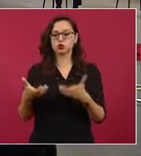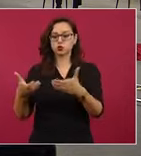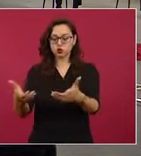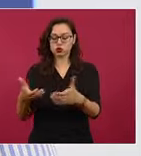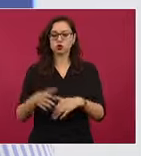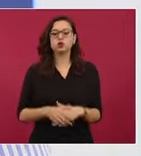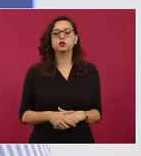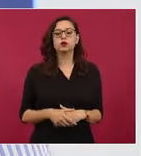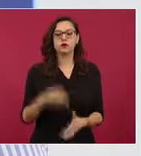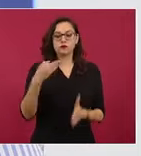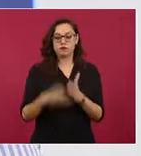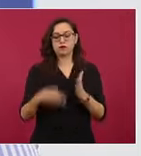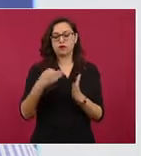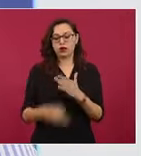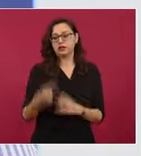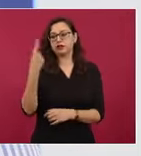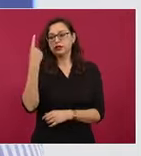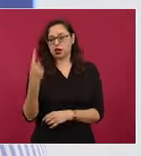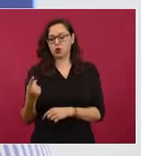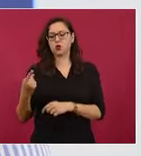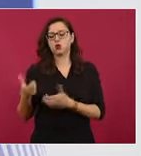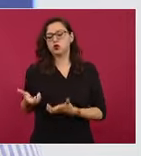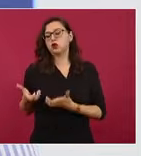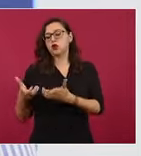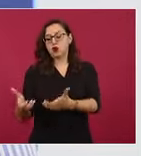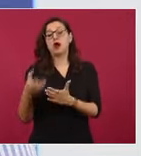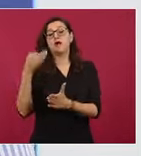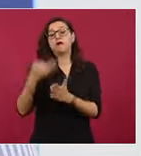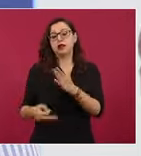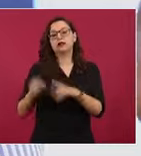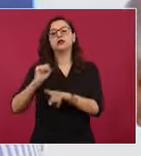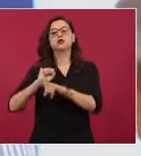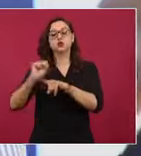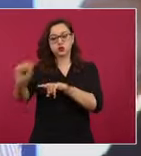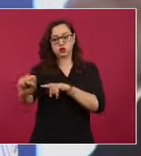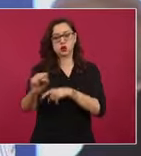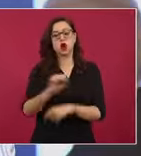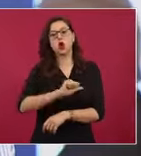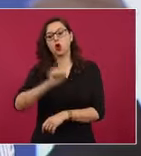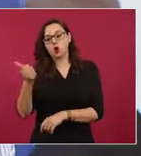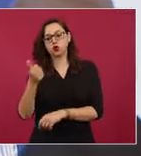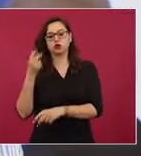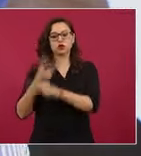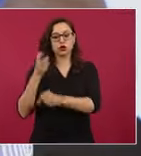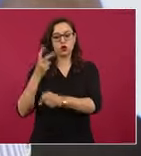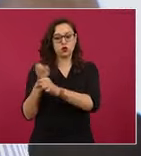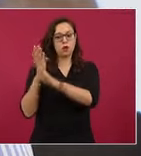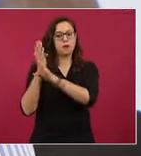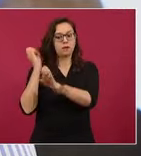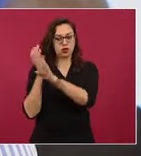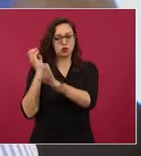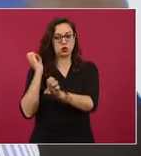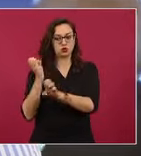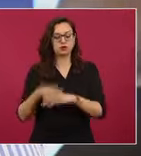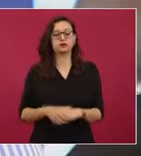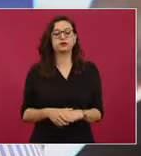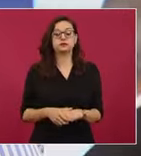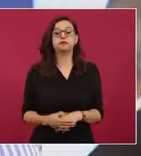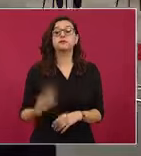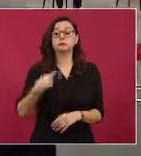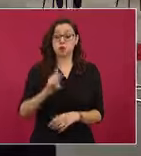conexión terrestre, el tren suburbano y otro sistema de metrobús. Con la planta de cogeneración